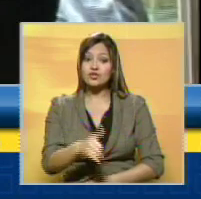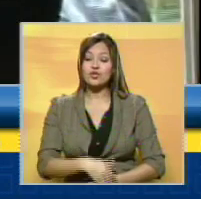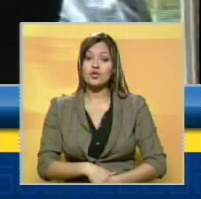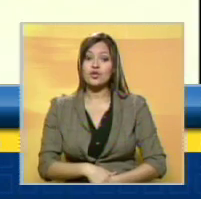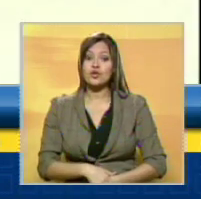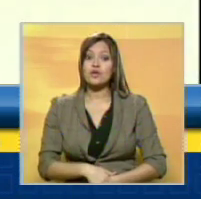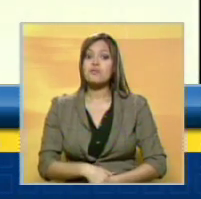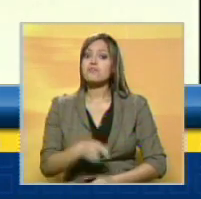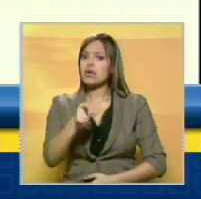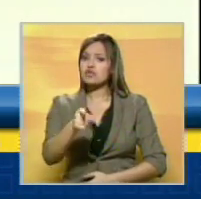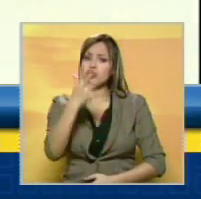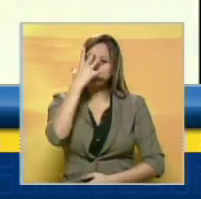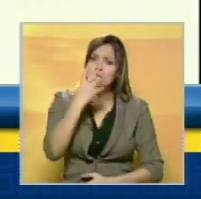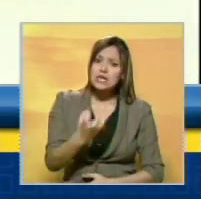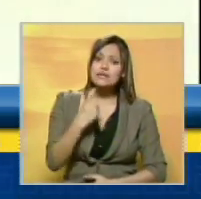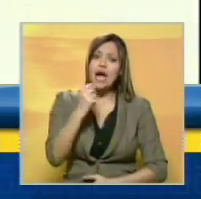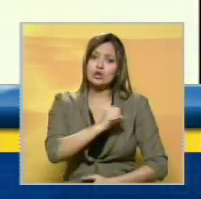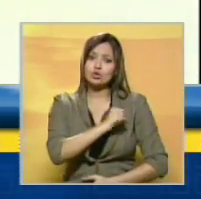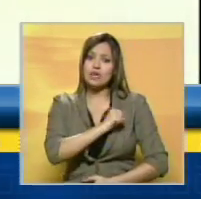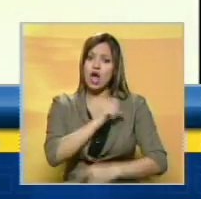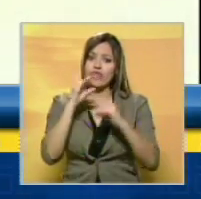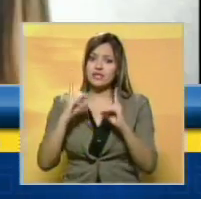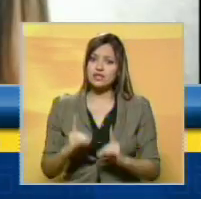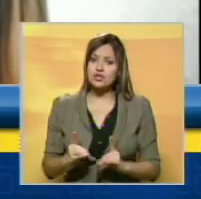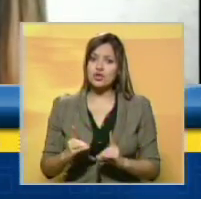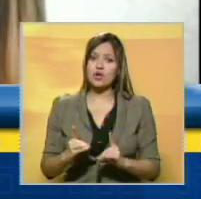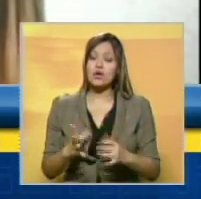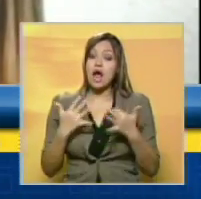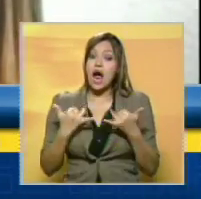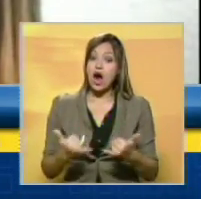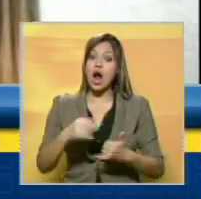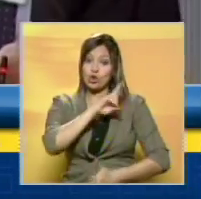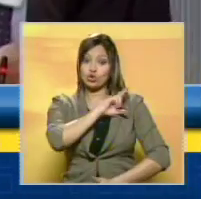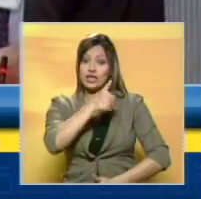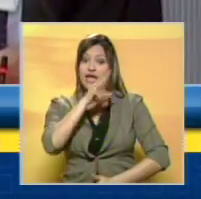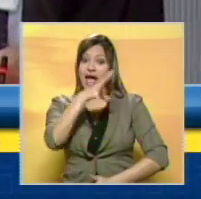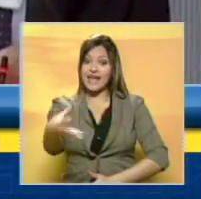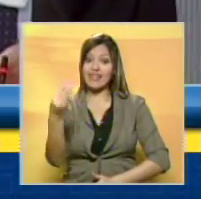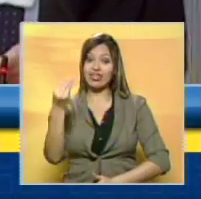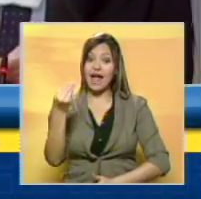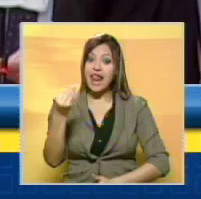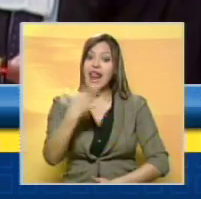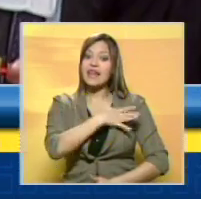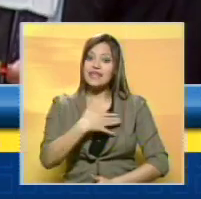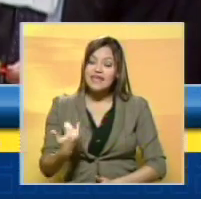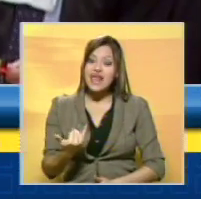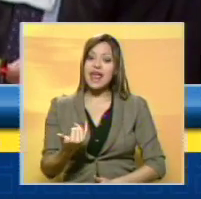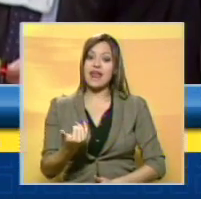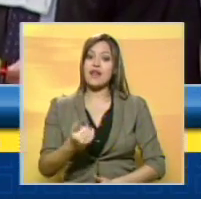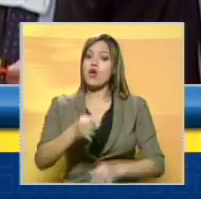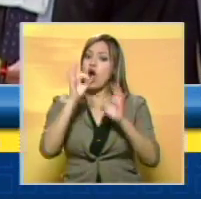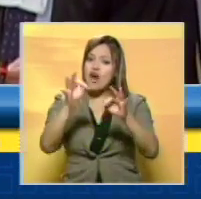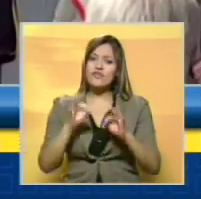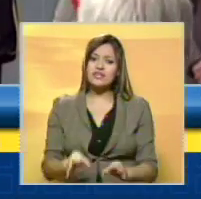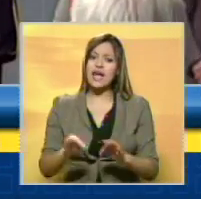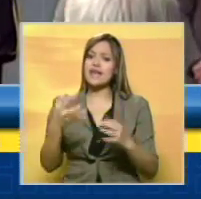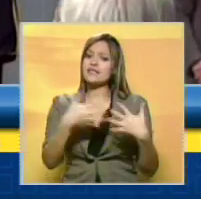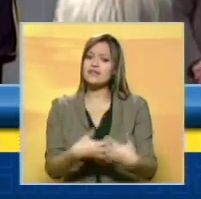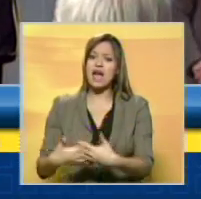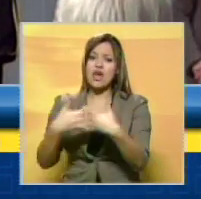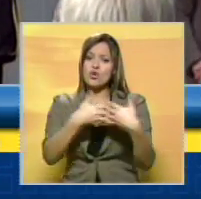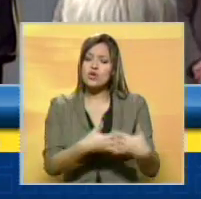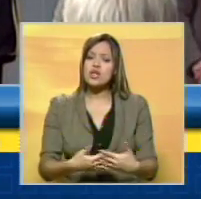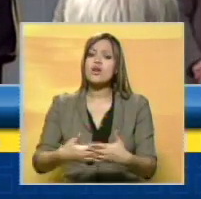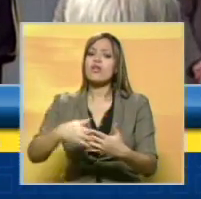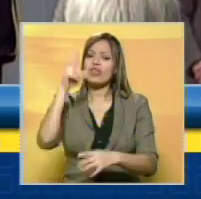afirmó que estaba triste y asustada por la decisión. Ahora las autoridades italianas buscarán obtener su extradición de Estados Unidos